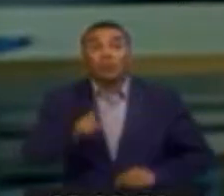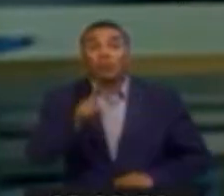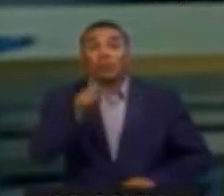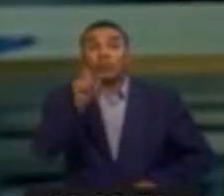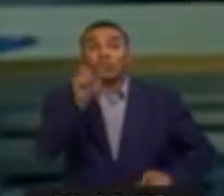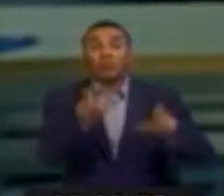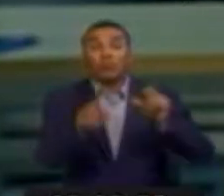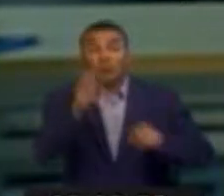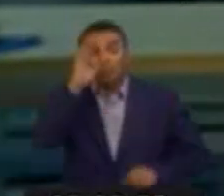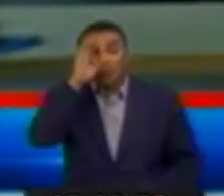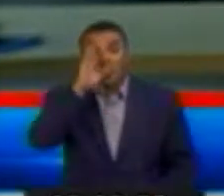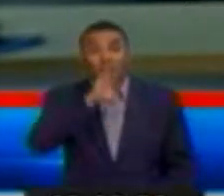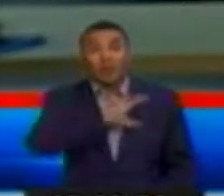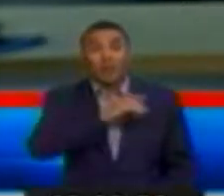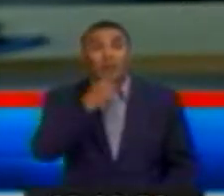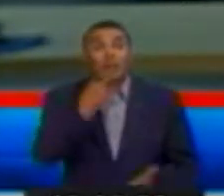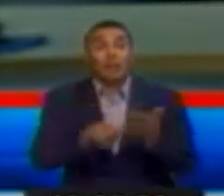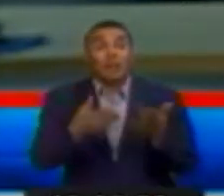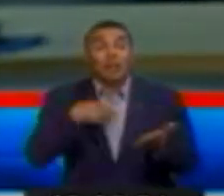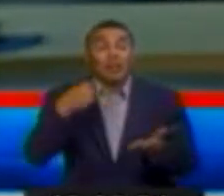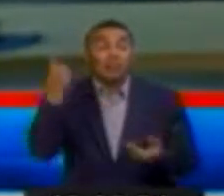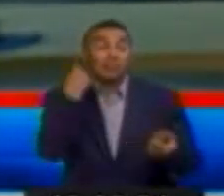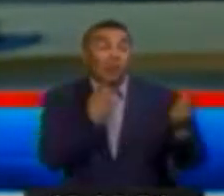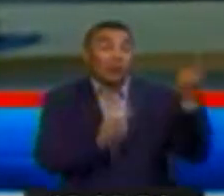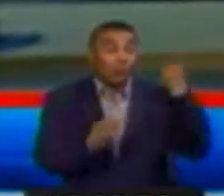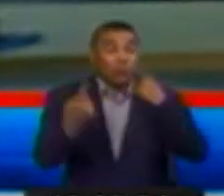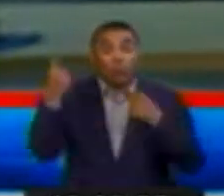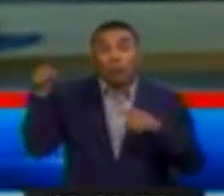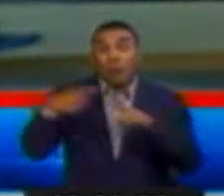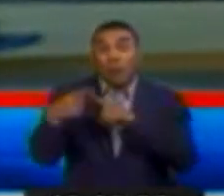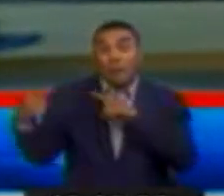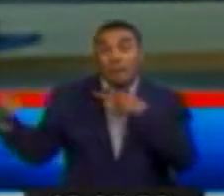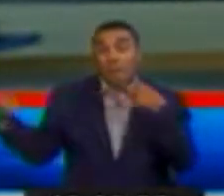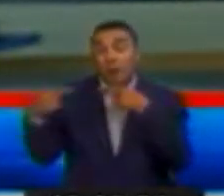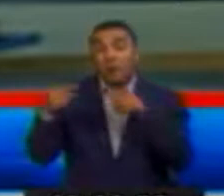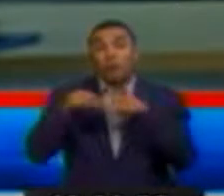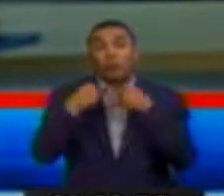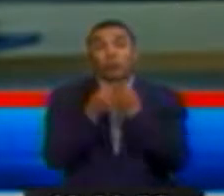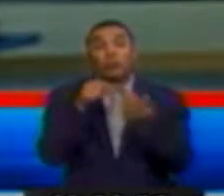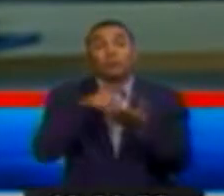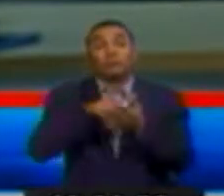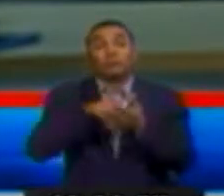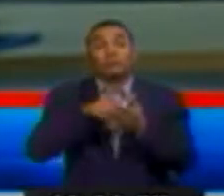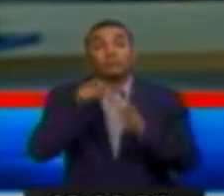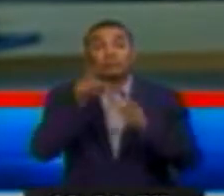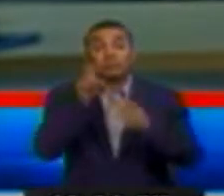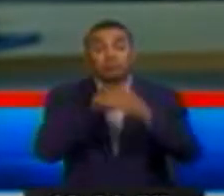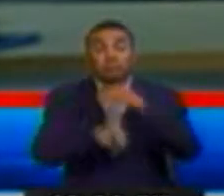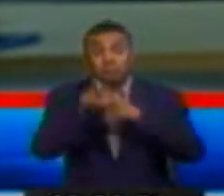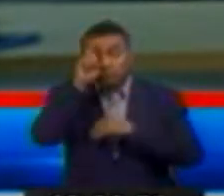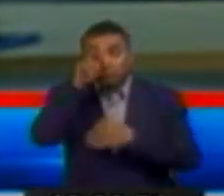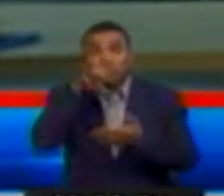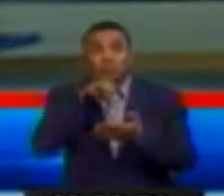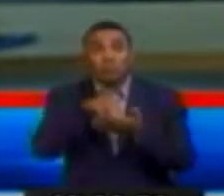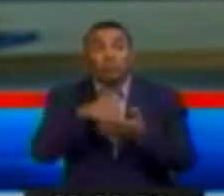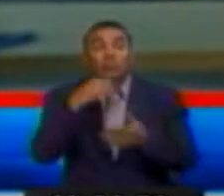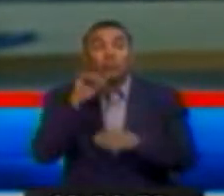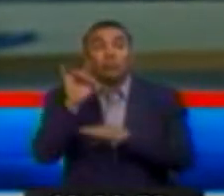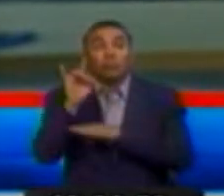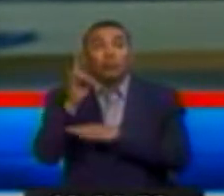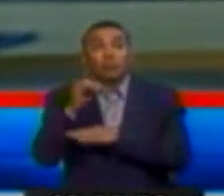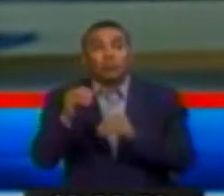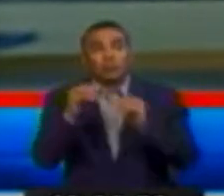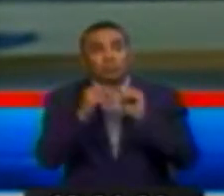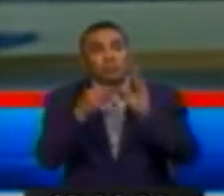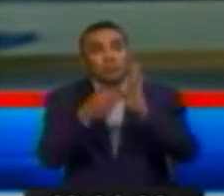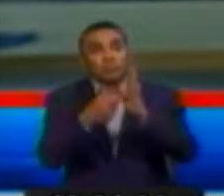de los policías que resultaron heridos durante enfrentamientos con un grupo antiminero en la provincia de Bolívar. Vamos a